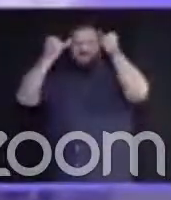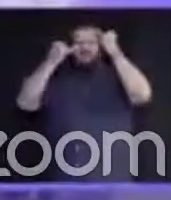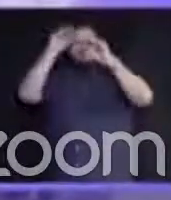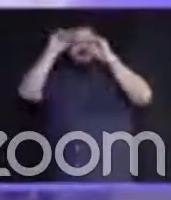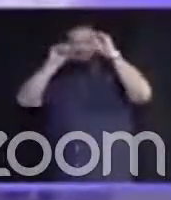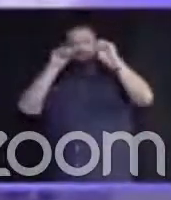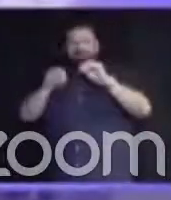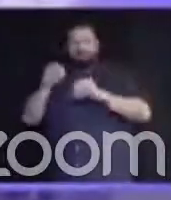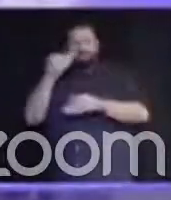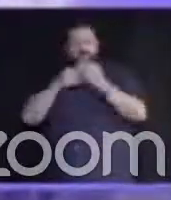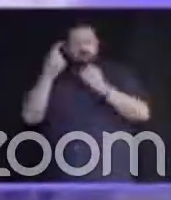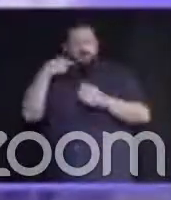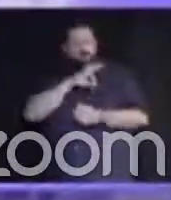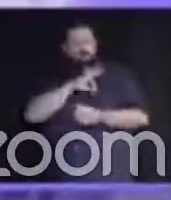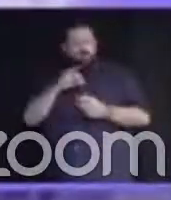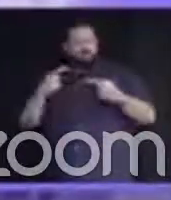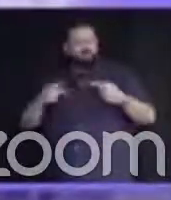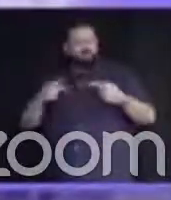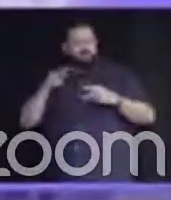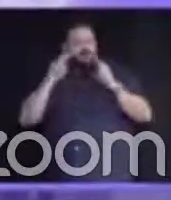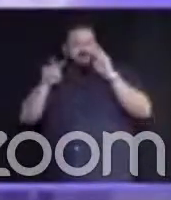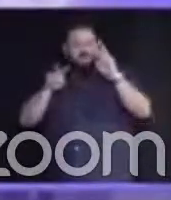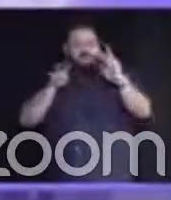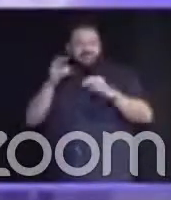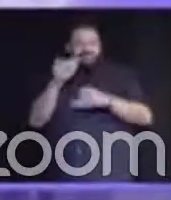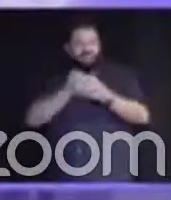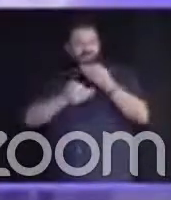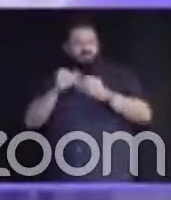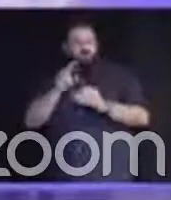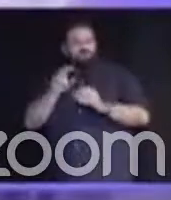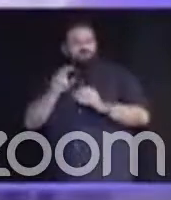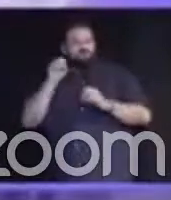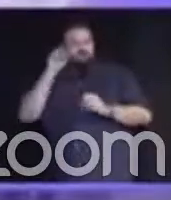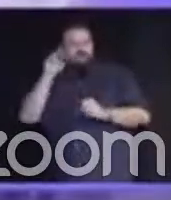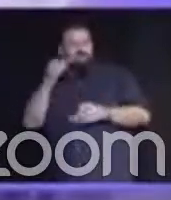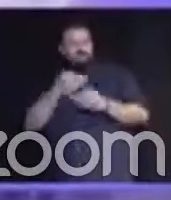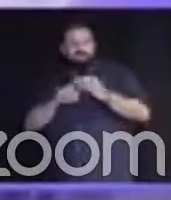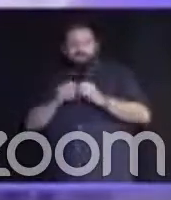monitorear si están viendo la transmisión. Obviamente,